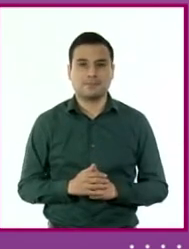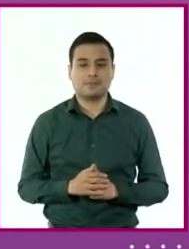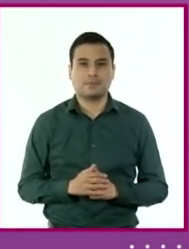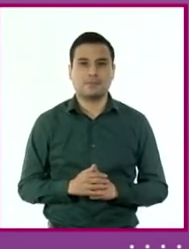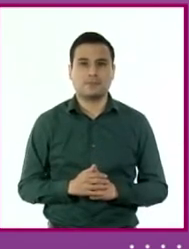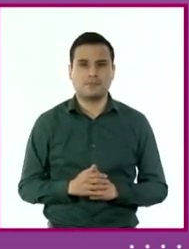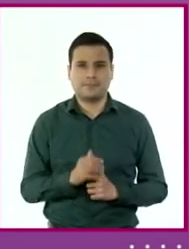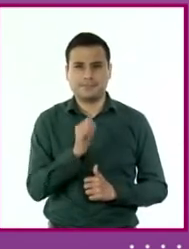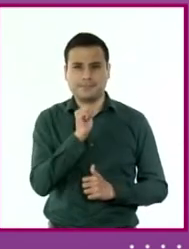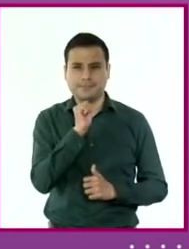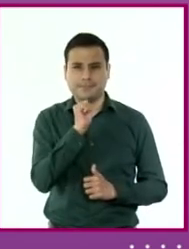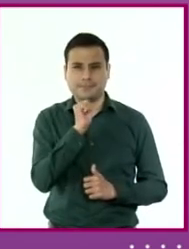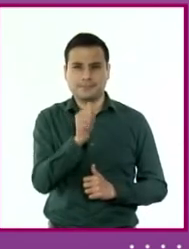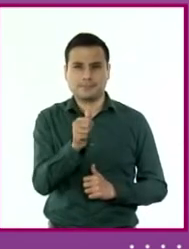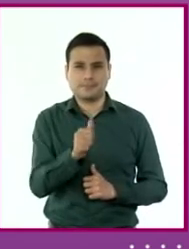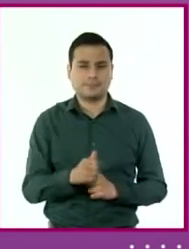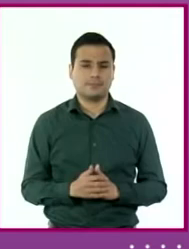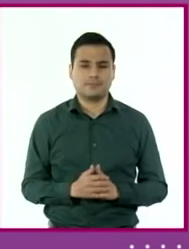Nada.